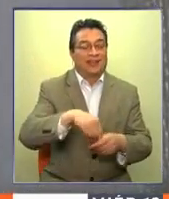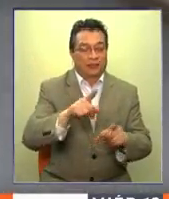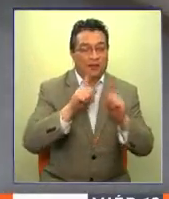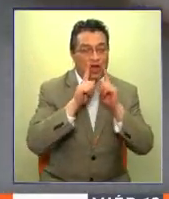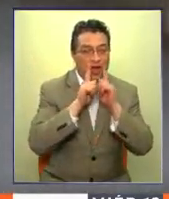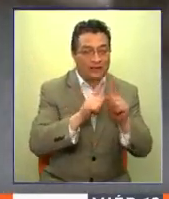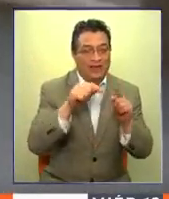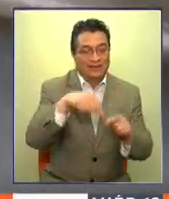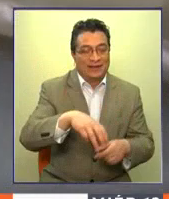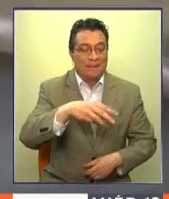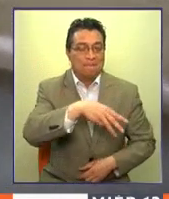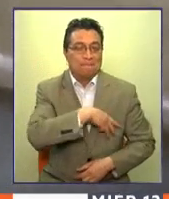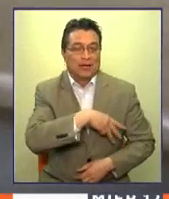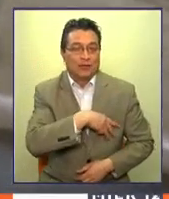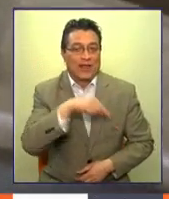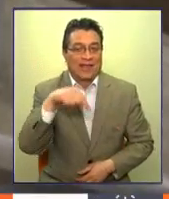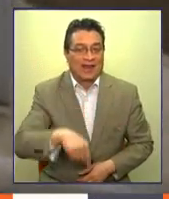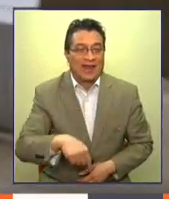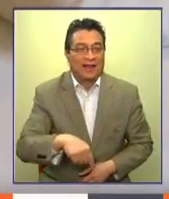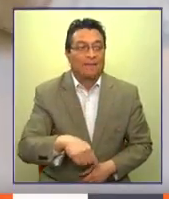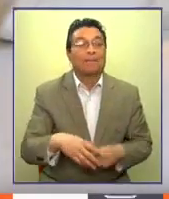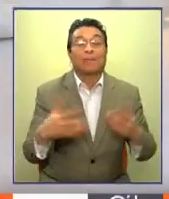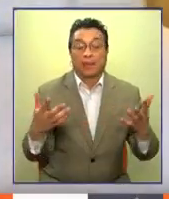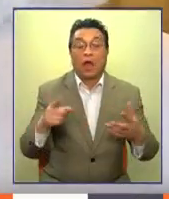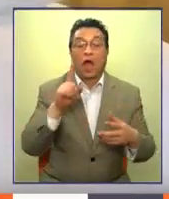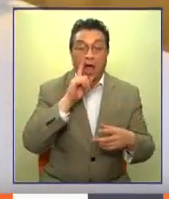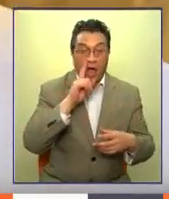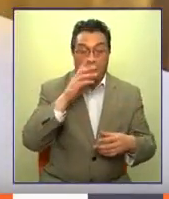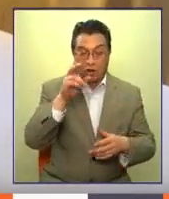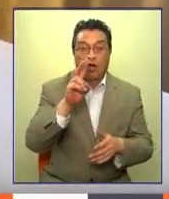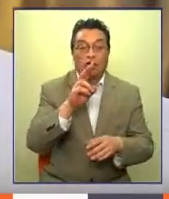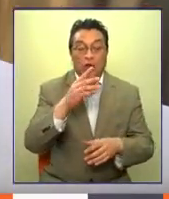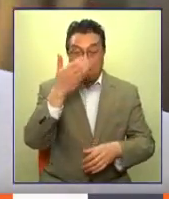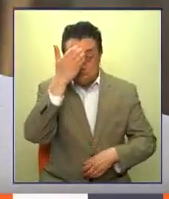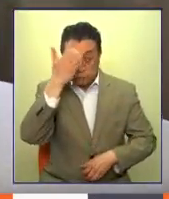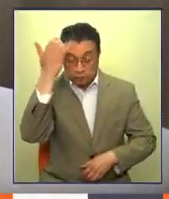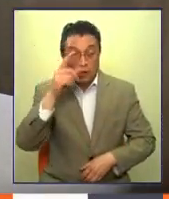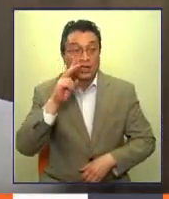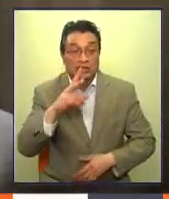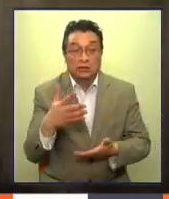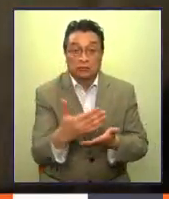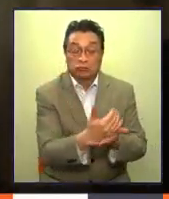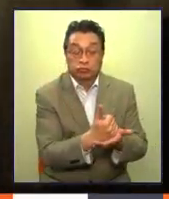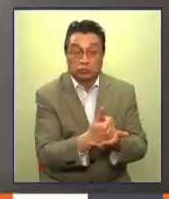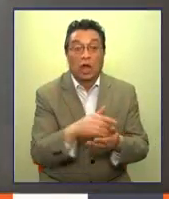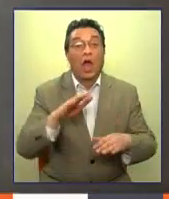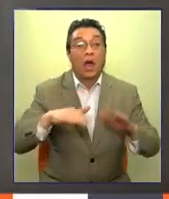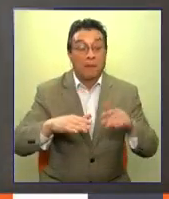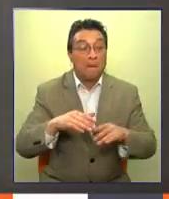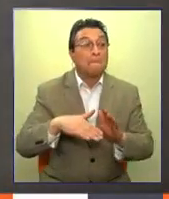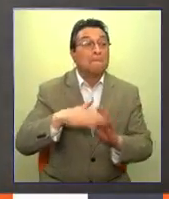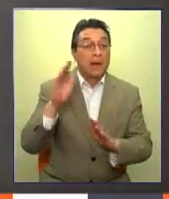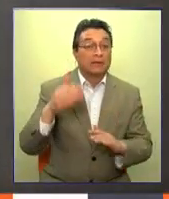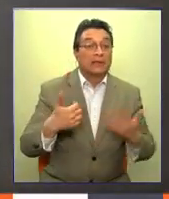sanitarias de la región metropolitana, esas que hoy tienen a profesionales sin pagos, en algunos casos incluso hace más de 60 días.